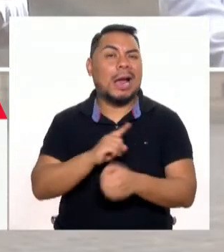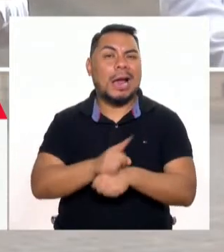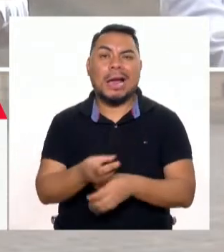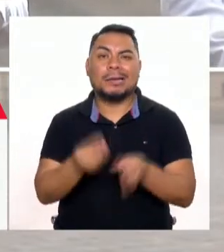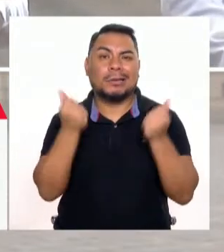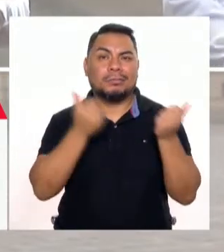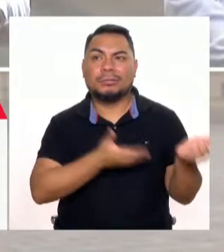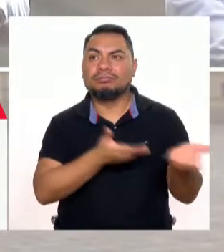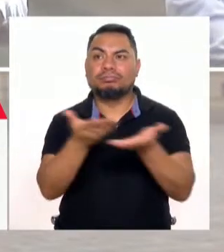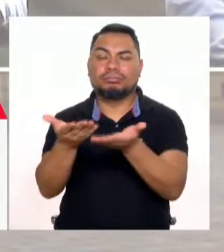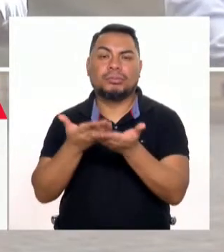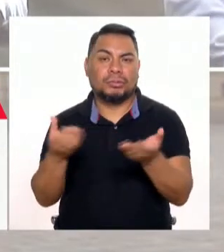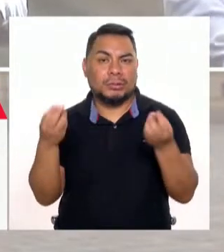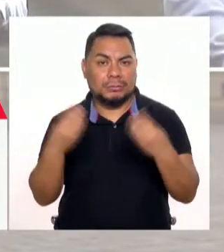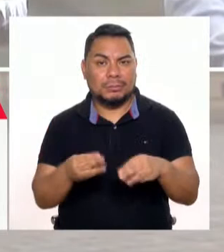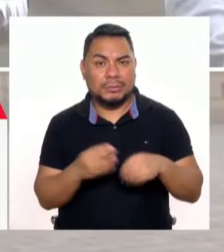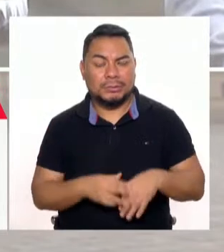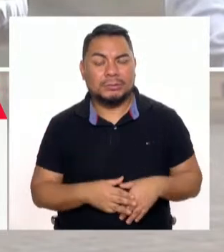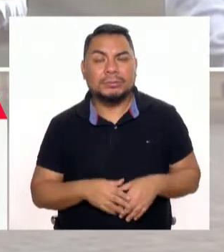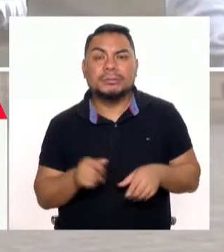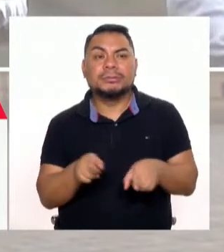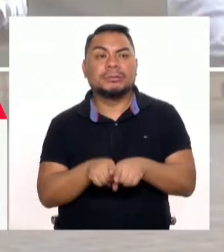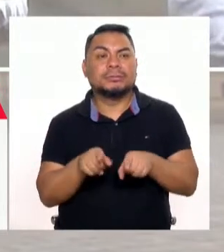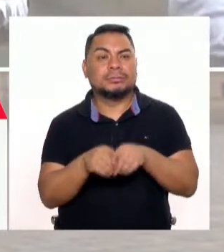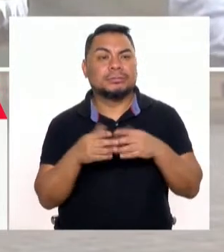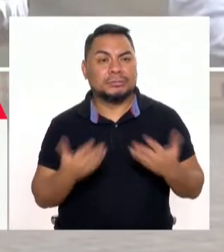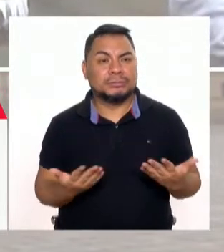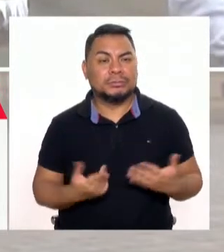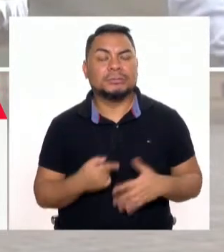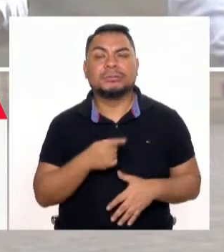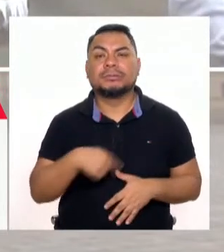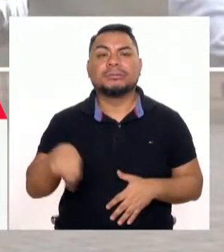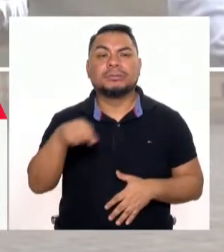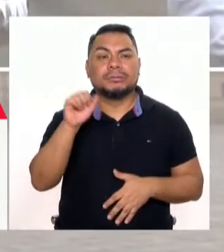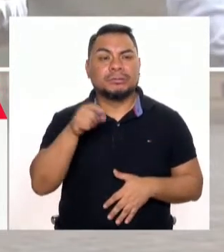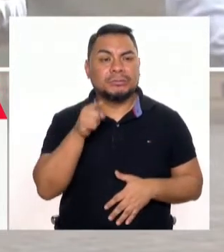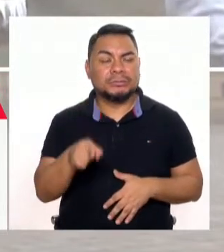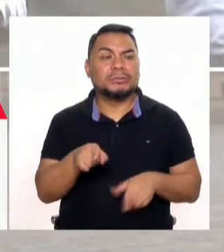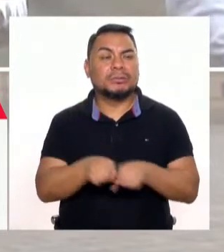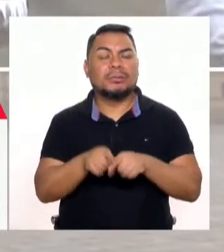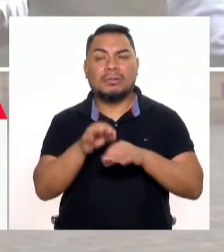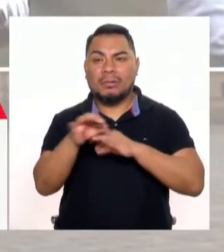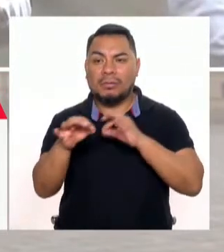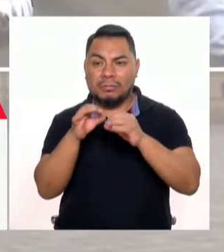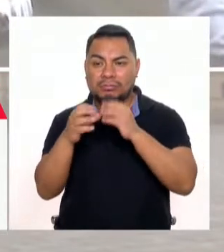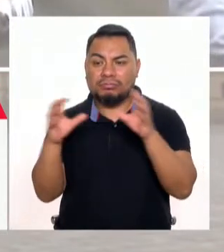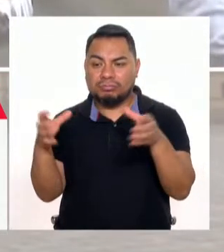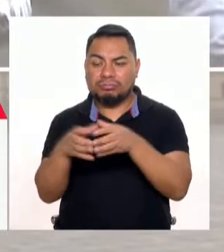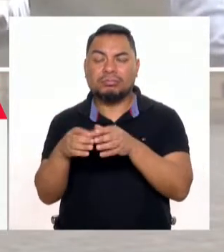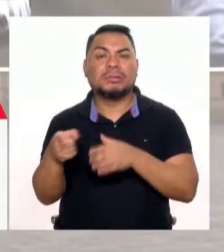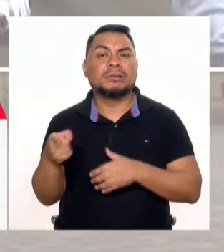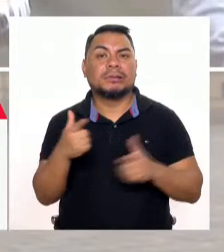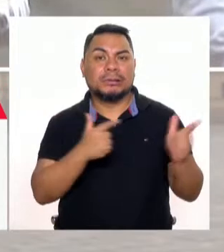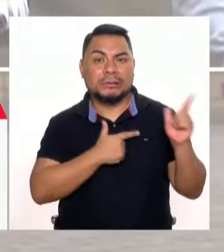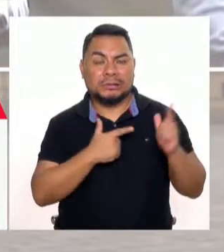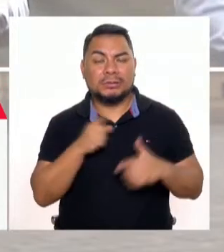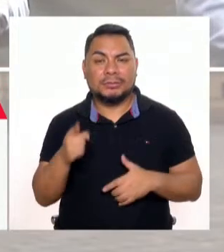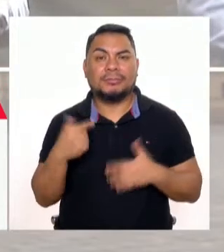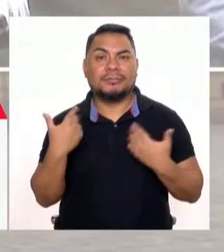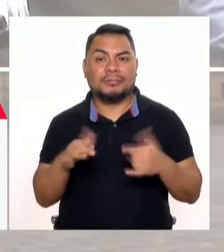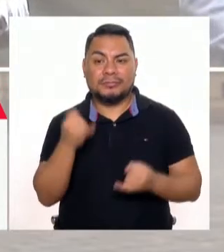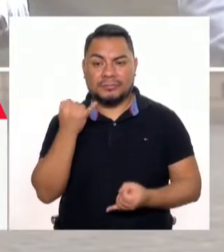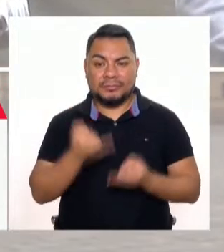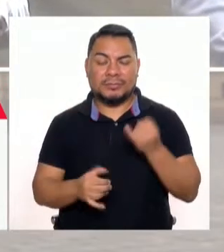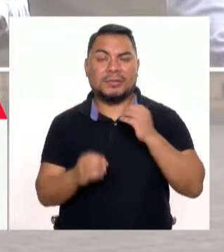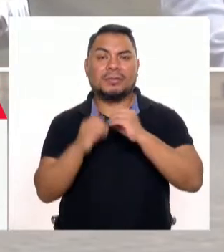a los mercados Así mismo por medio de los batallones de ingeniería del ejército se han terminado